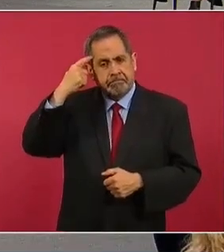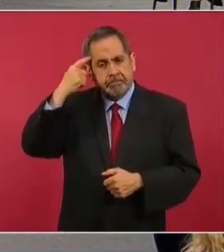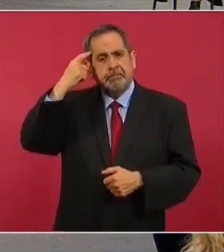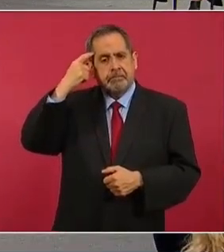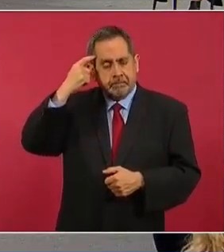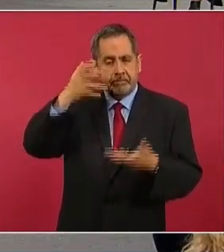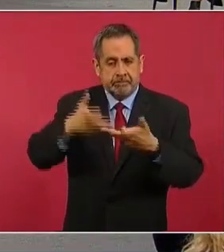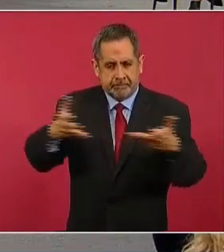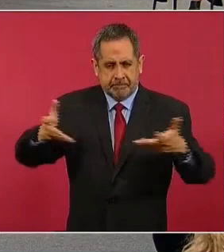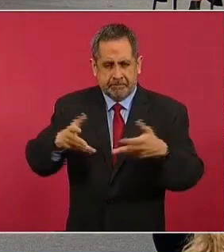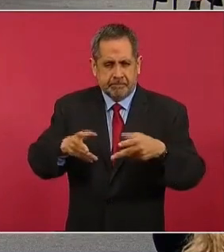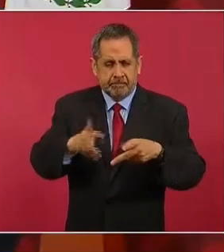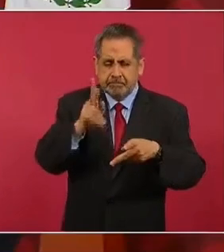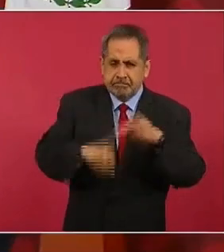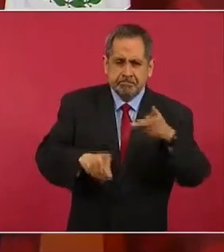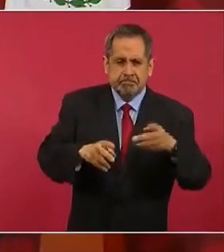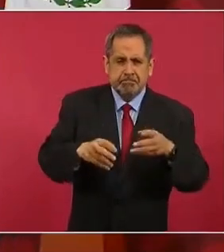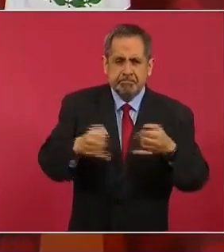fraccionando.